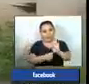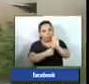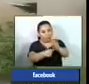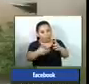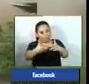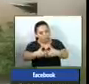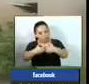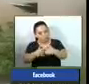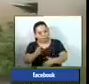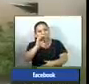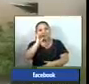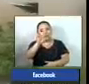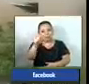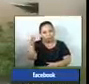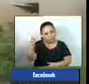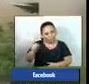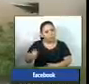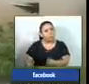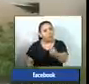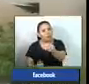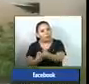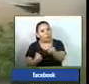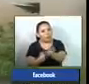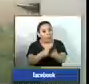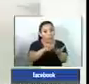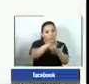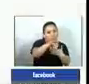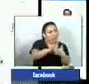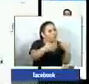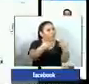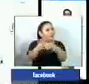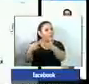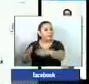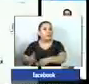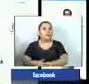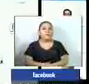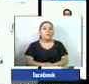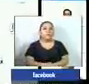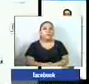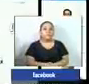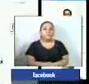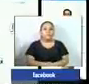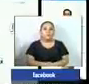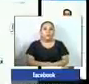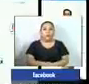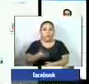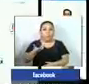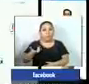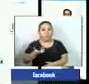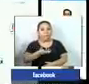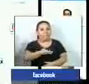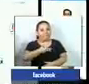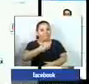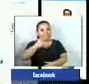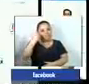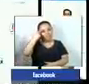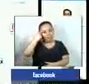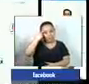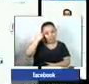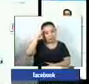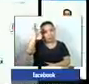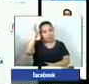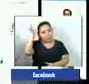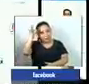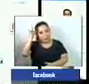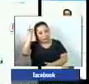apoyo que como empresa brindan a este y otros proyectos parte de nuestra filosofía es que nosotros queremos